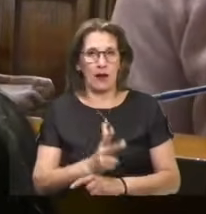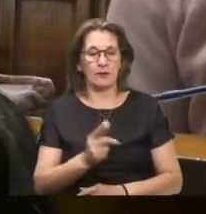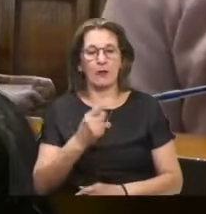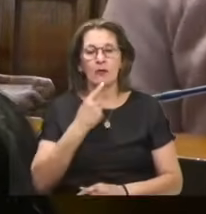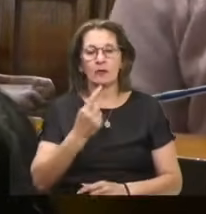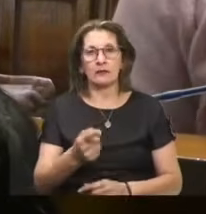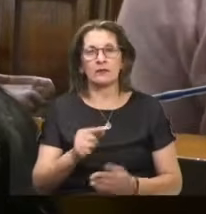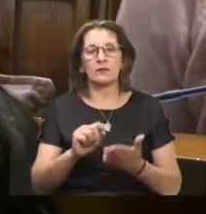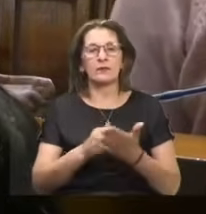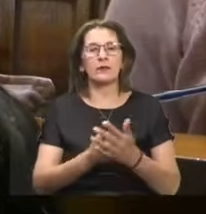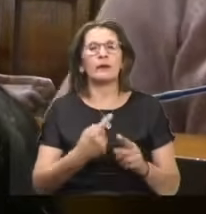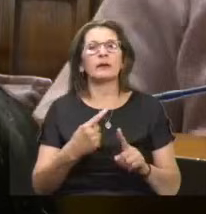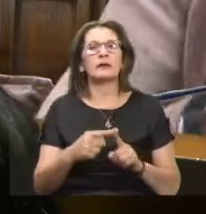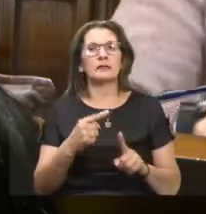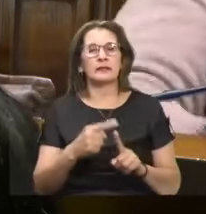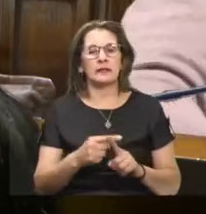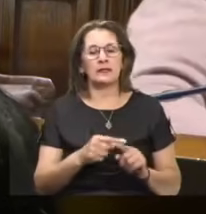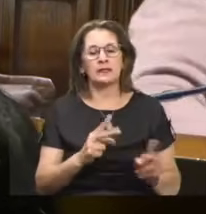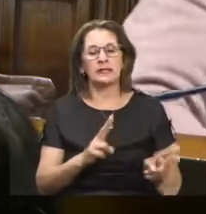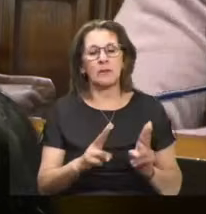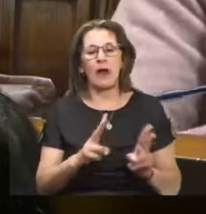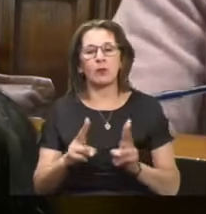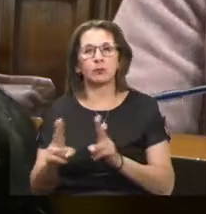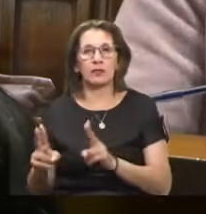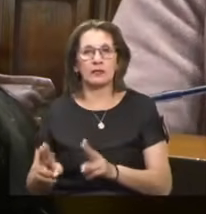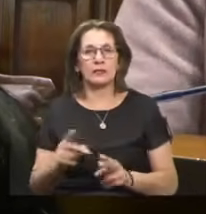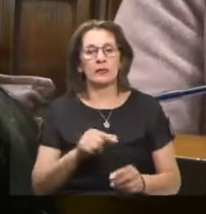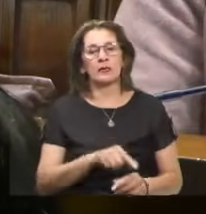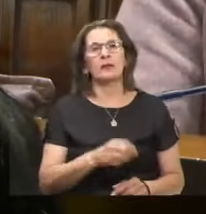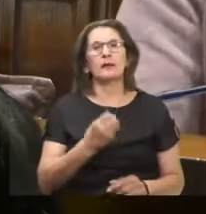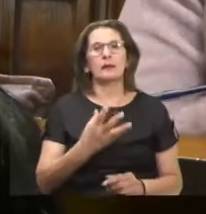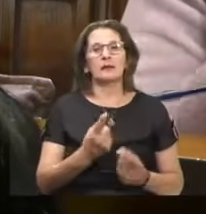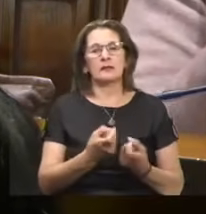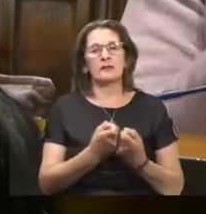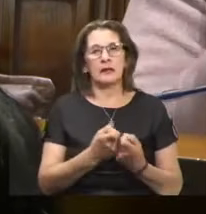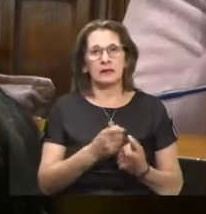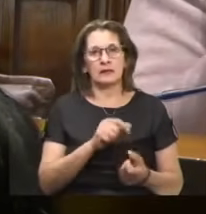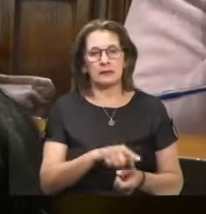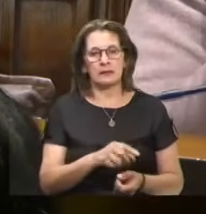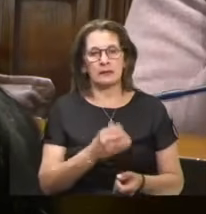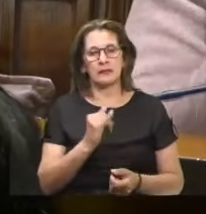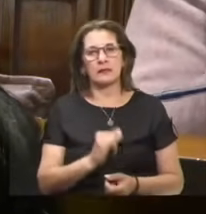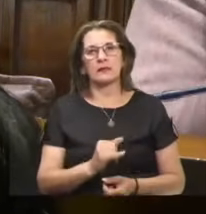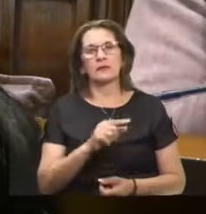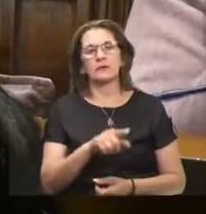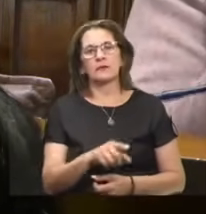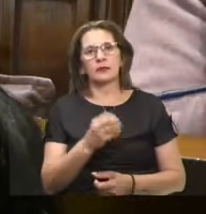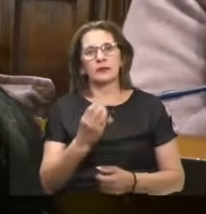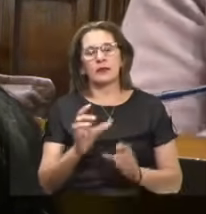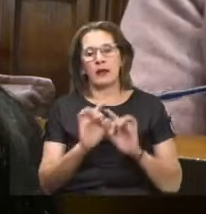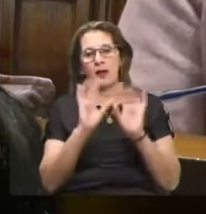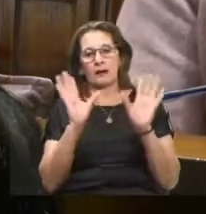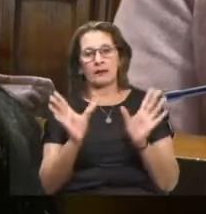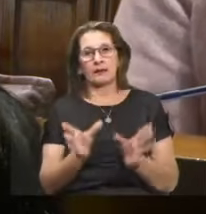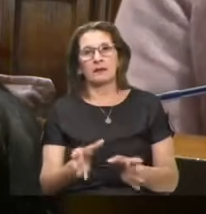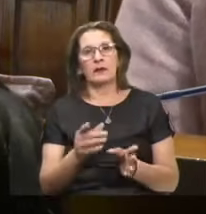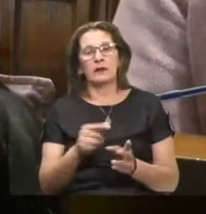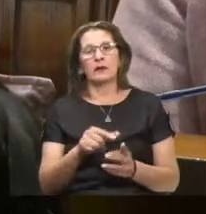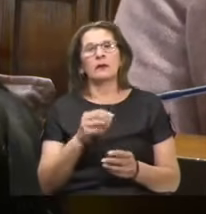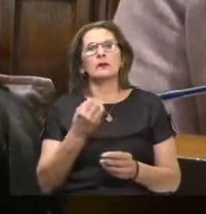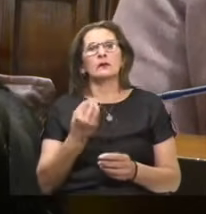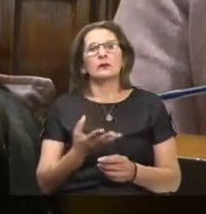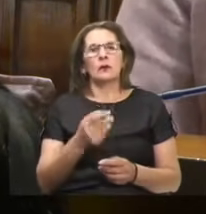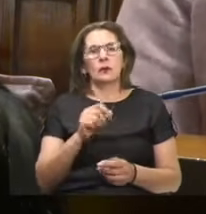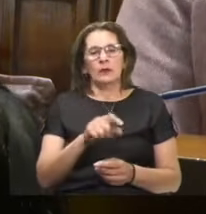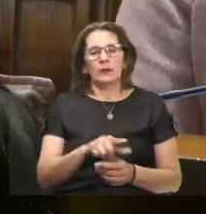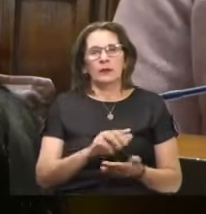la existencia de pautas relativamente precisas y determinantes de soluciones claras frente a supuestos